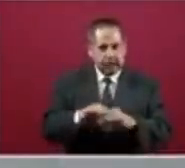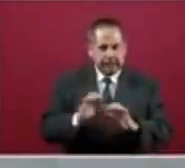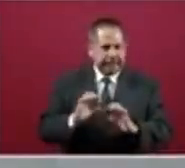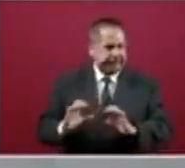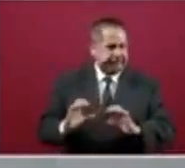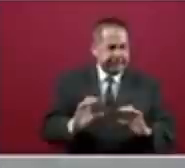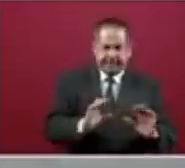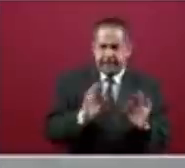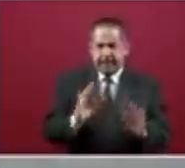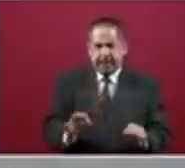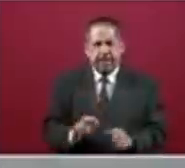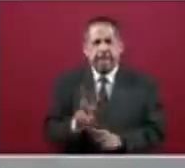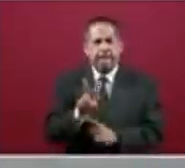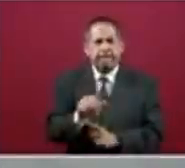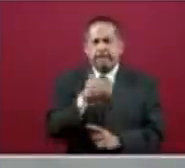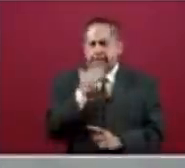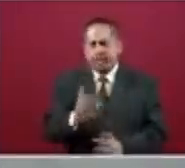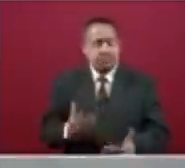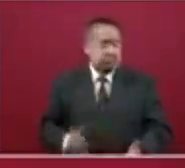Entonces,